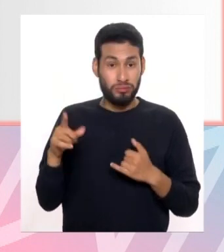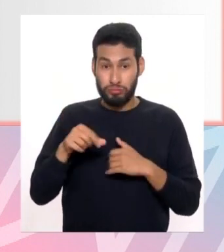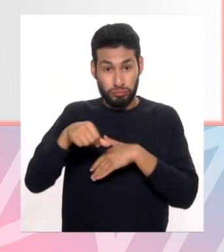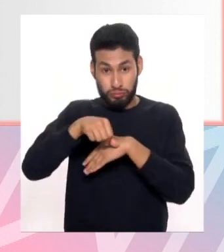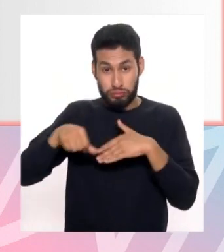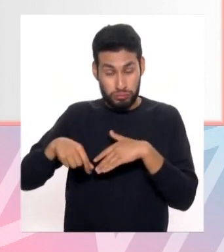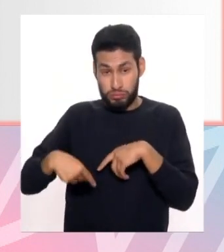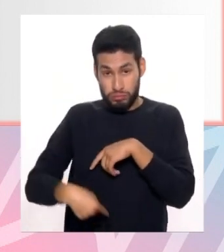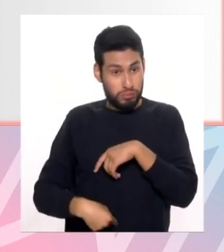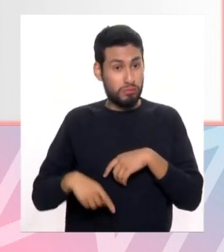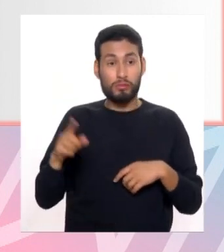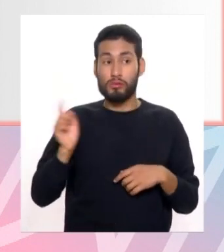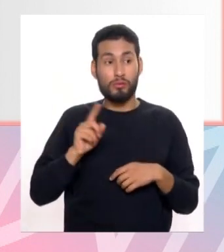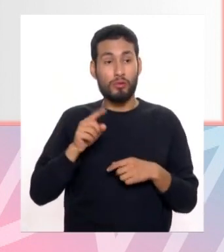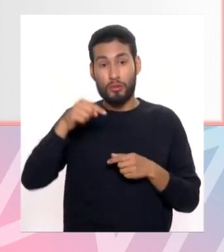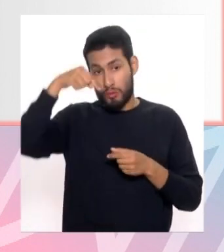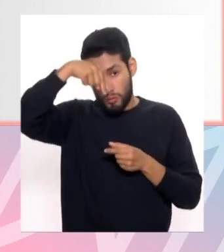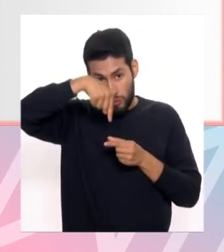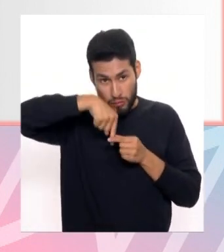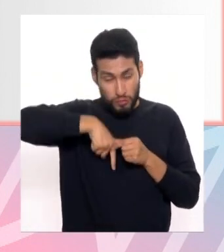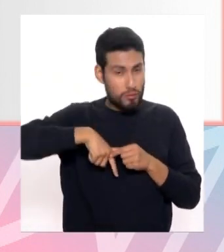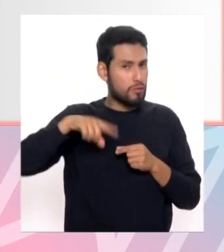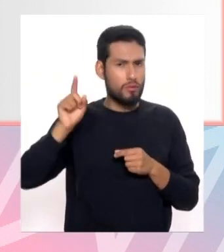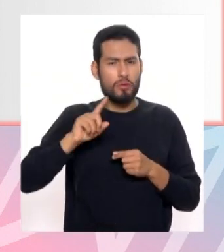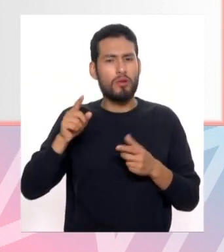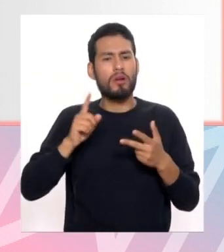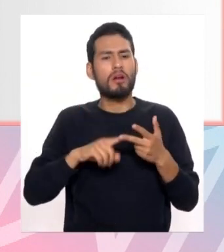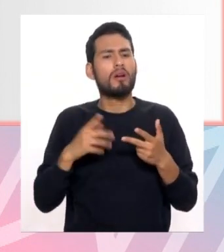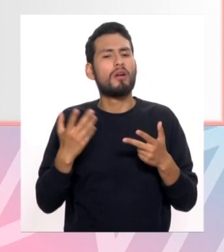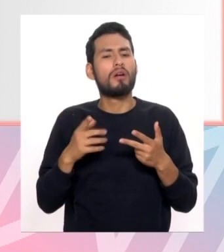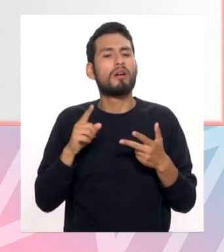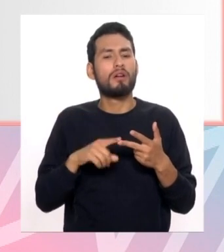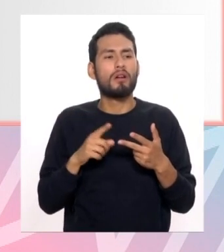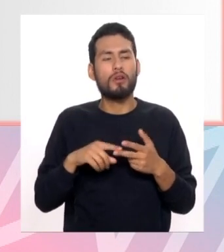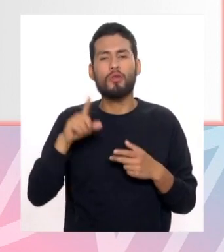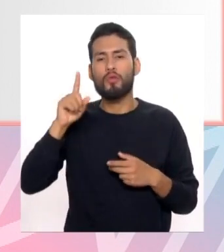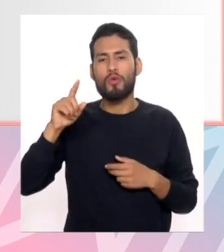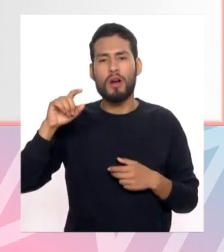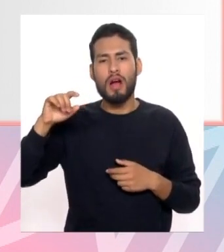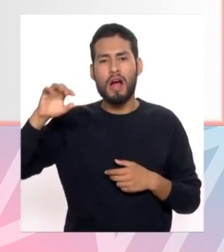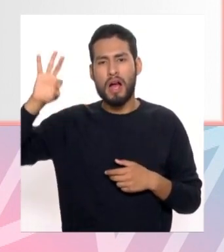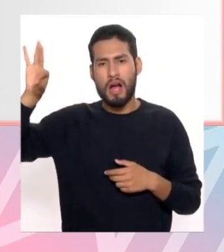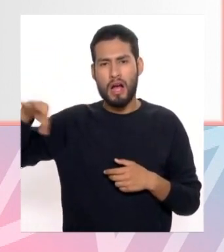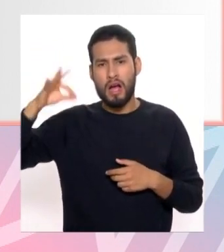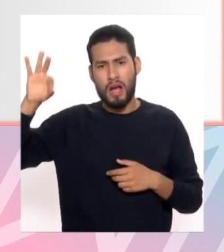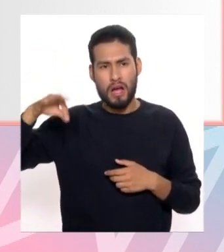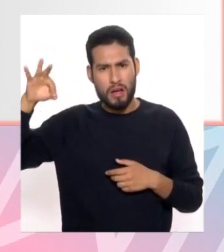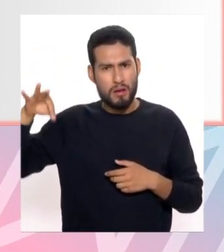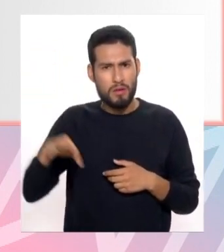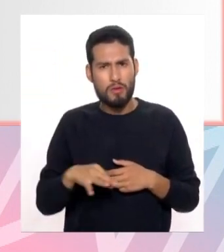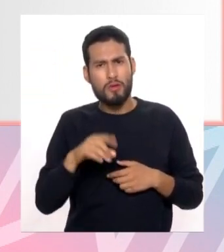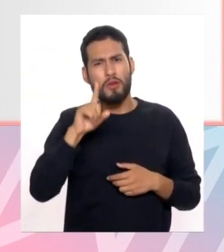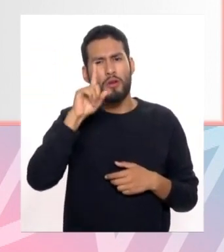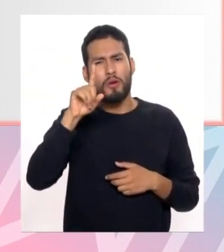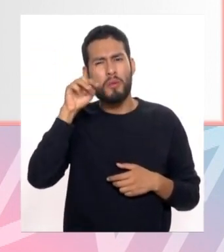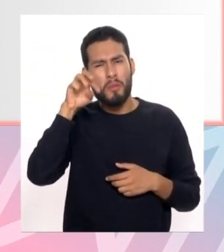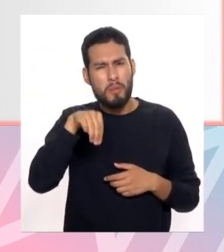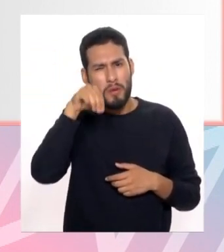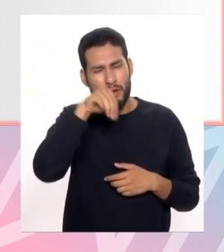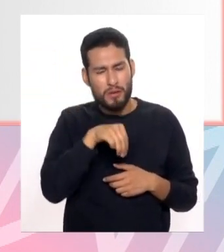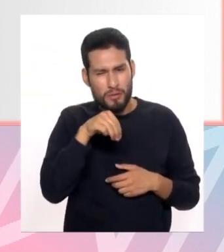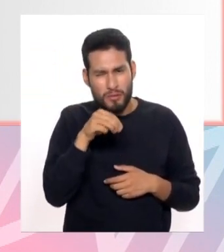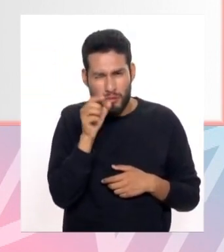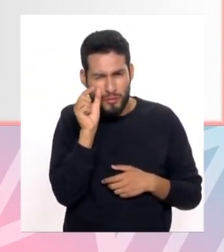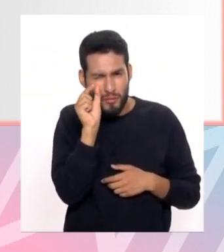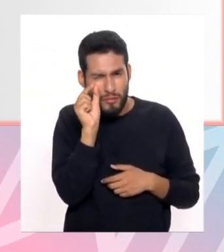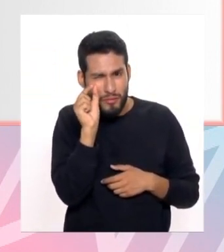el útero, ya no se realiza a través de un fetoscopio, se realiza a través de una aguja de un grosor de 1,5 milímetros, se